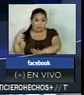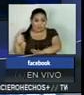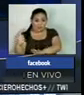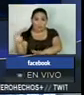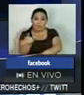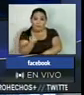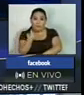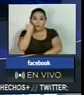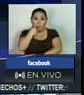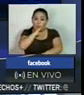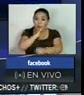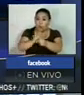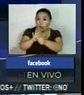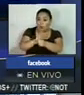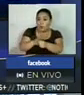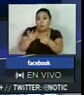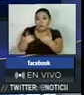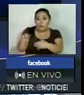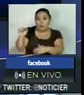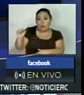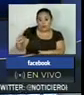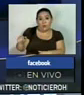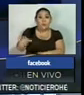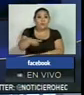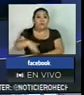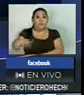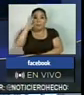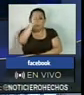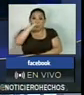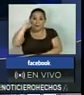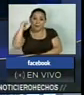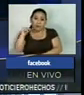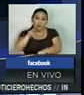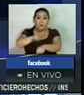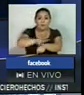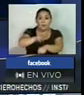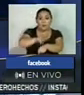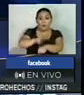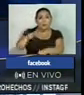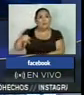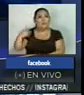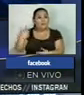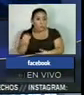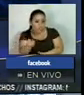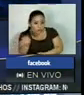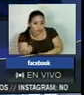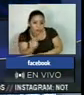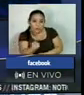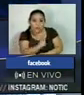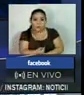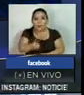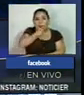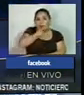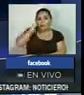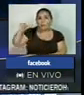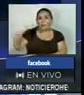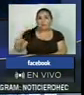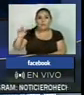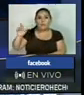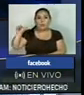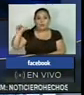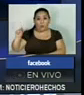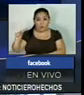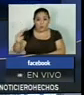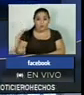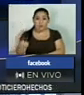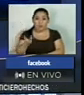COVID-19 de los que se registran en Paraguay, las autoridades han informado de nuevos casos. El periodista Juan Cáceres nos